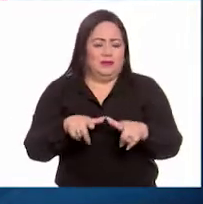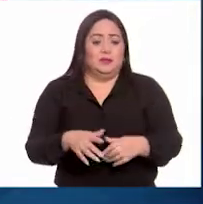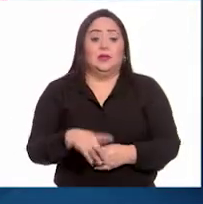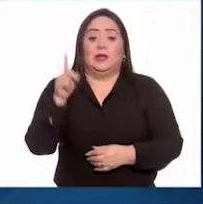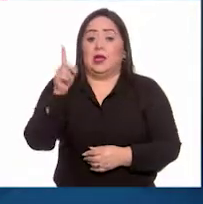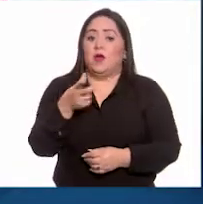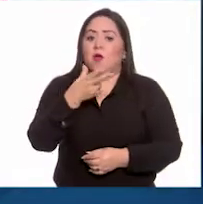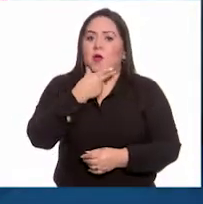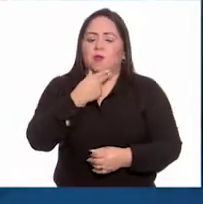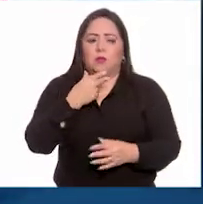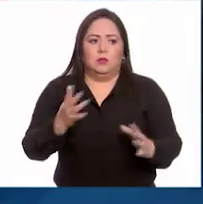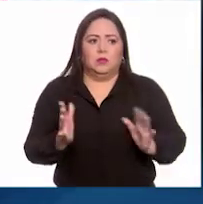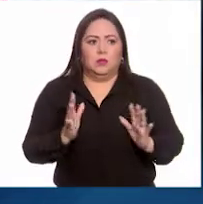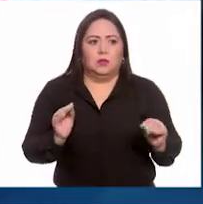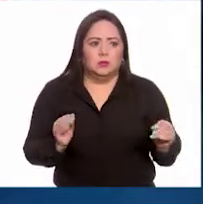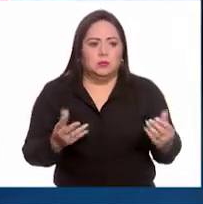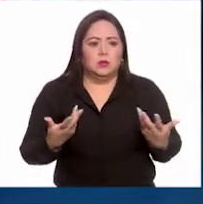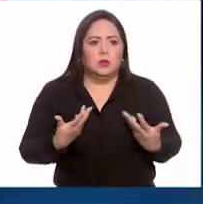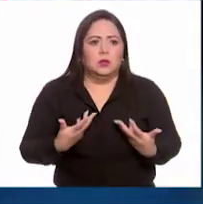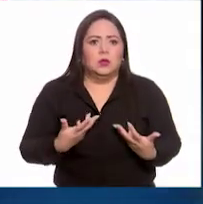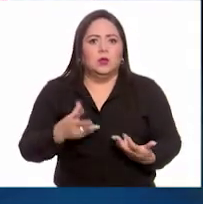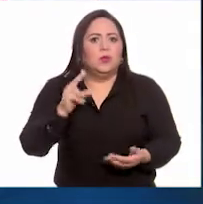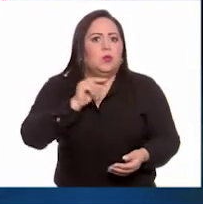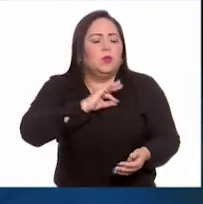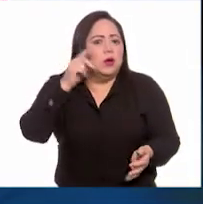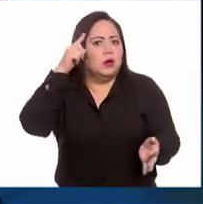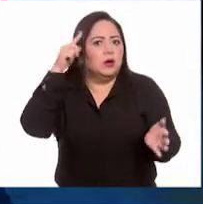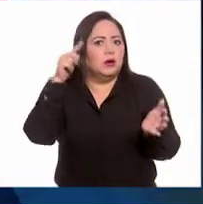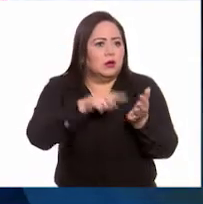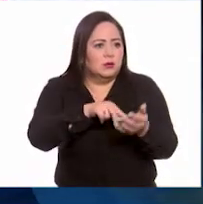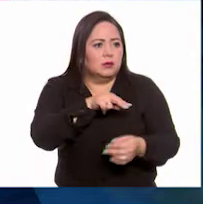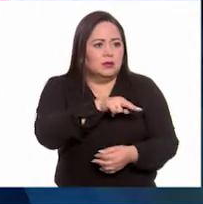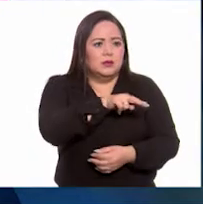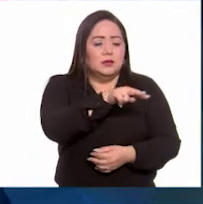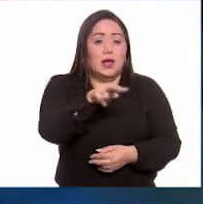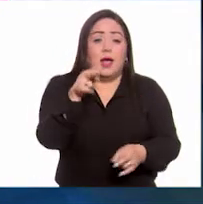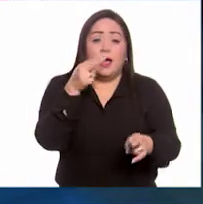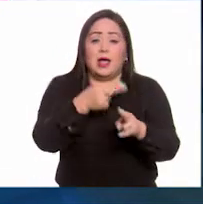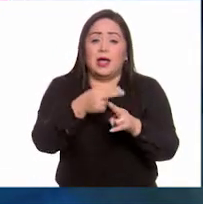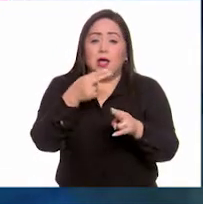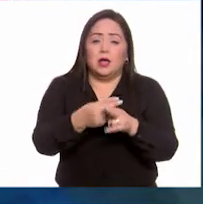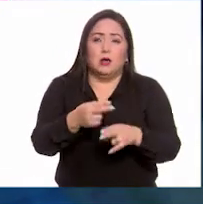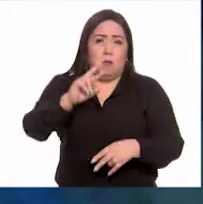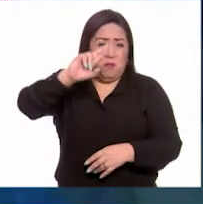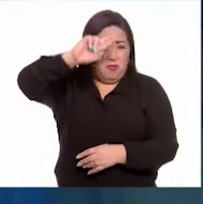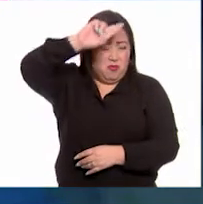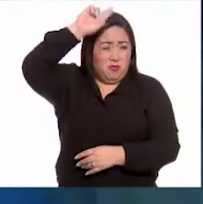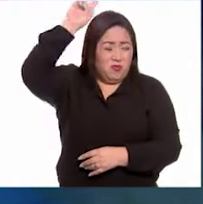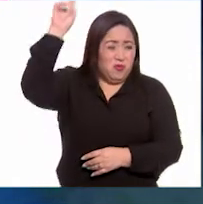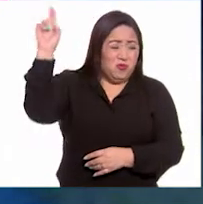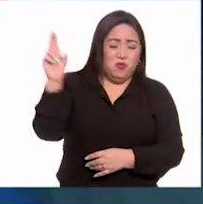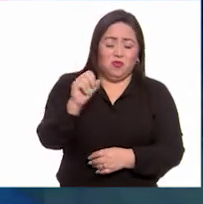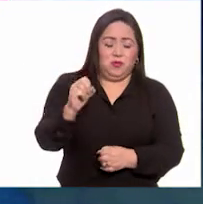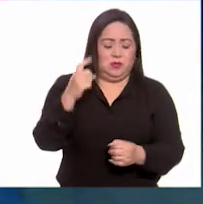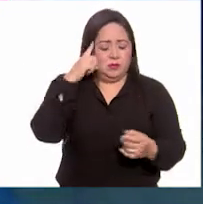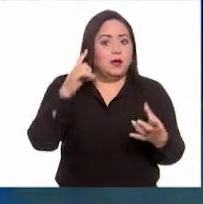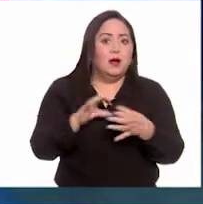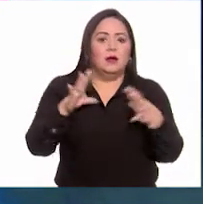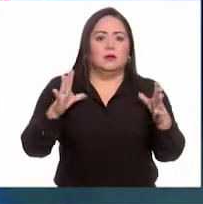El hombre quedó inmóvil. No podía creer lo que veía, hasta que un fuerte trueno lo volvió a la